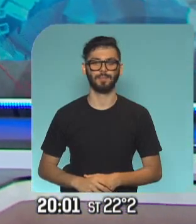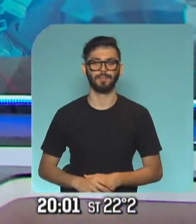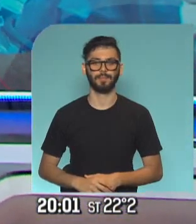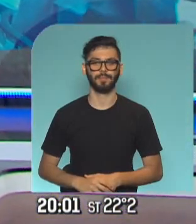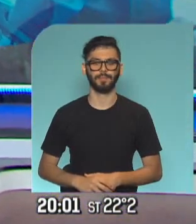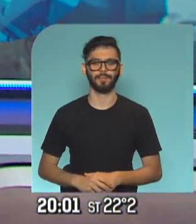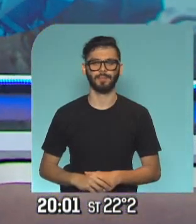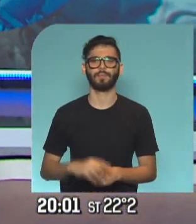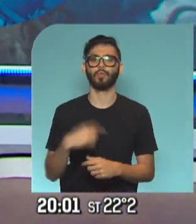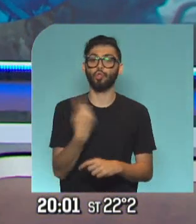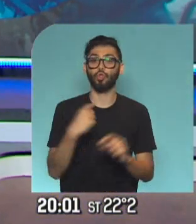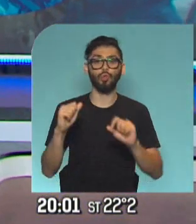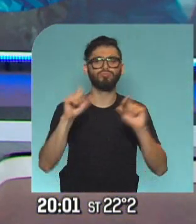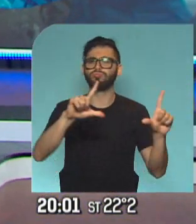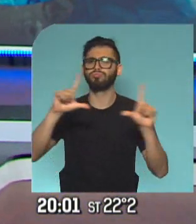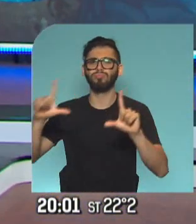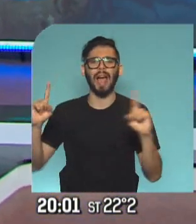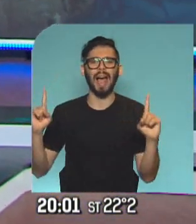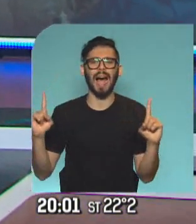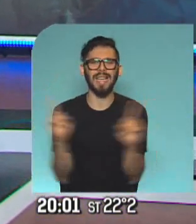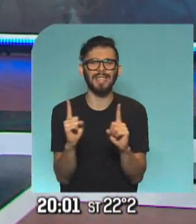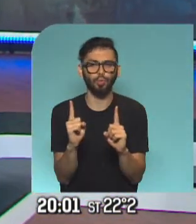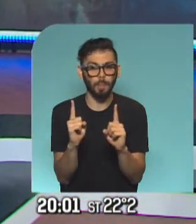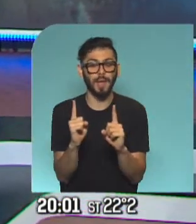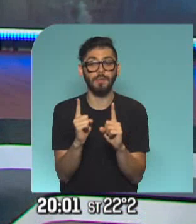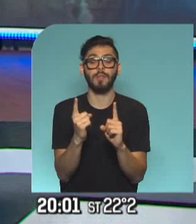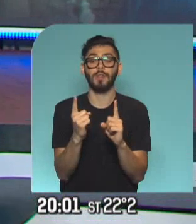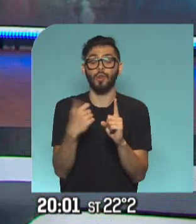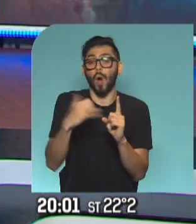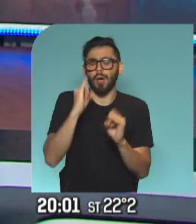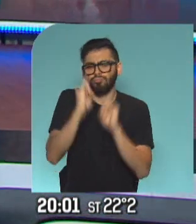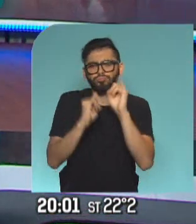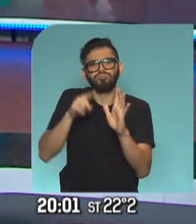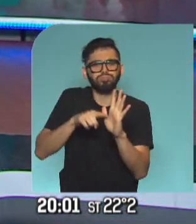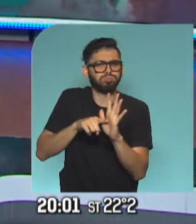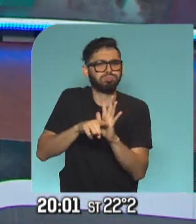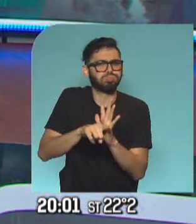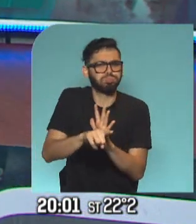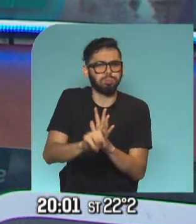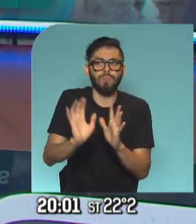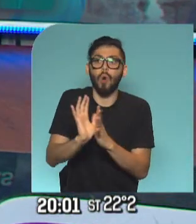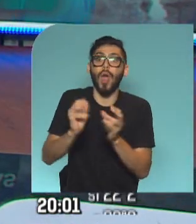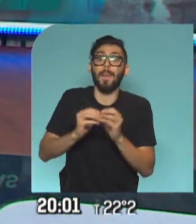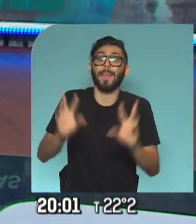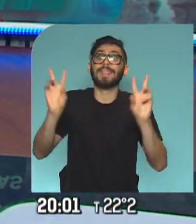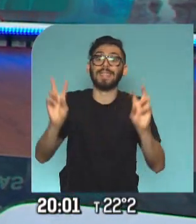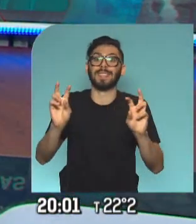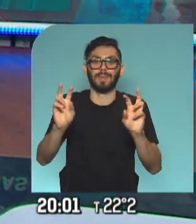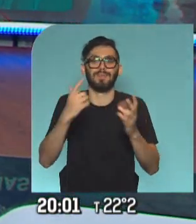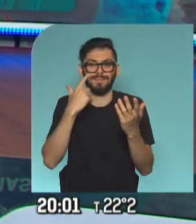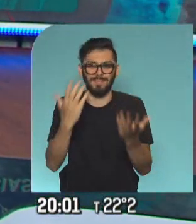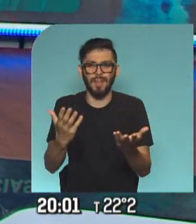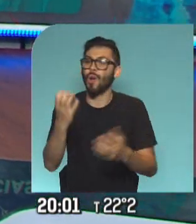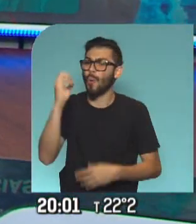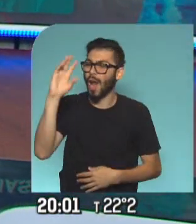Es un resumen lo que tenemos en las pantallas de lo que hablaremos y de lo que usamos como introducción. Muy buenas noches, ¿cómo andan? ¿Cómo están? Muy